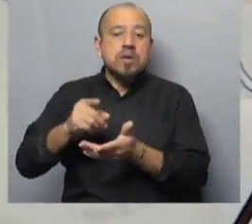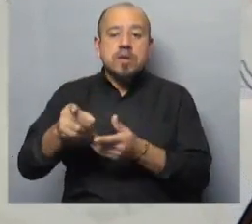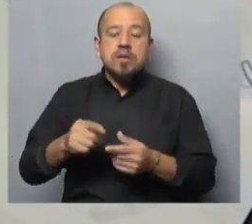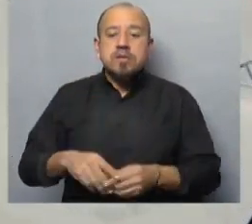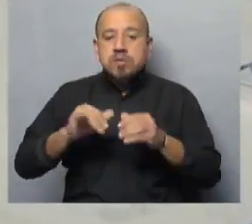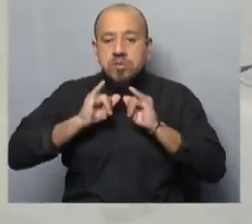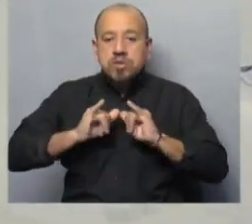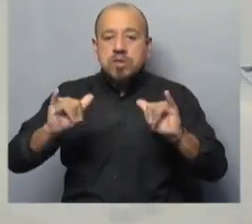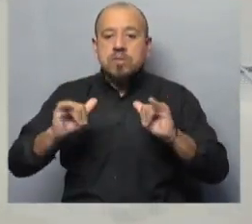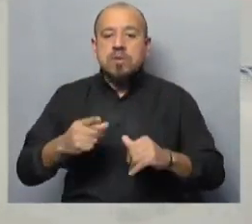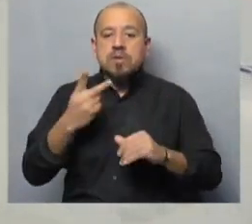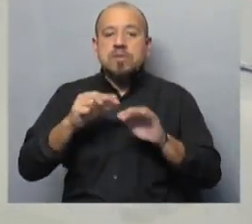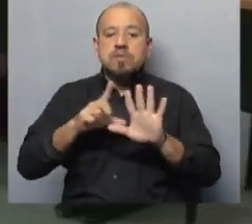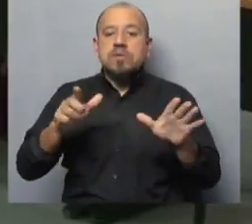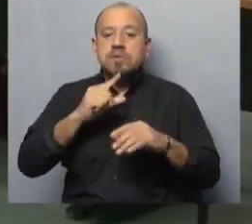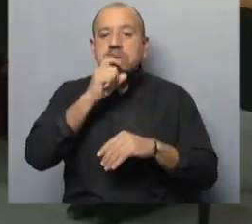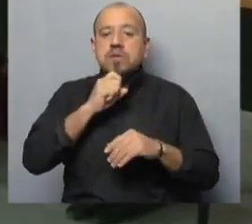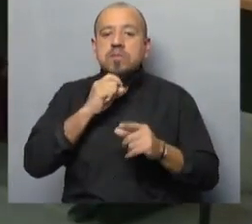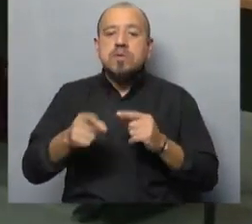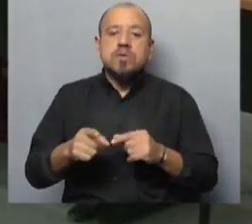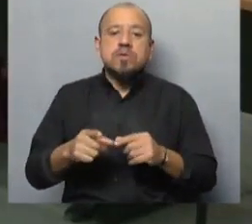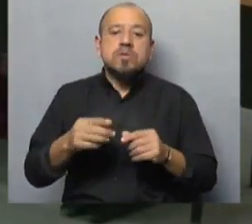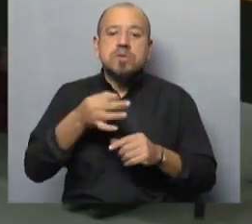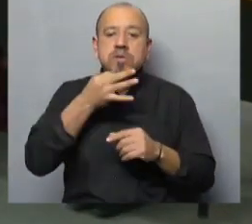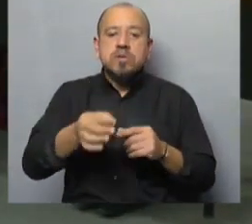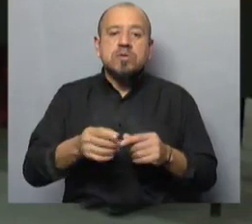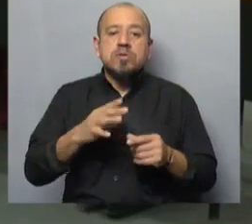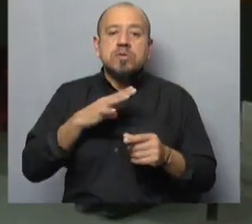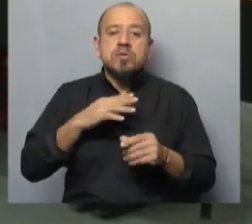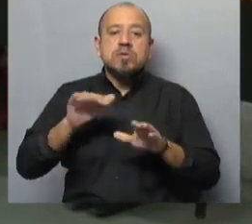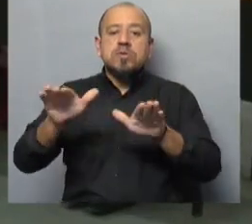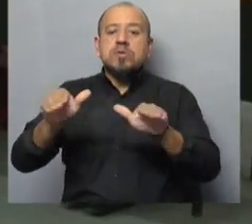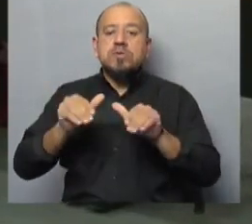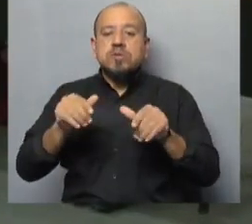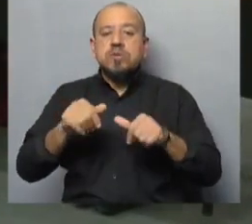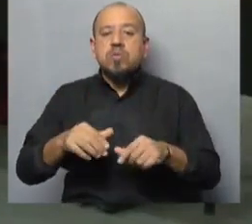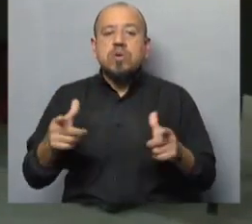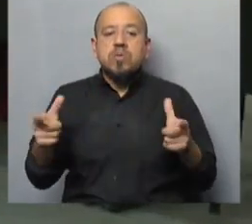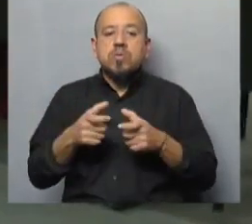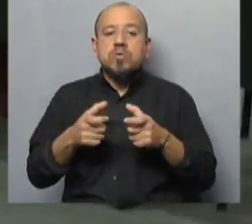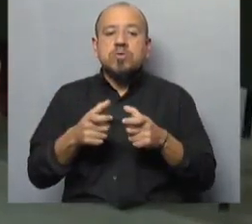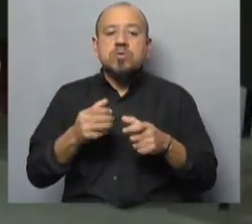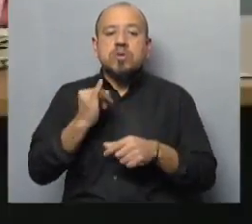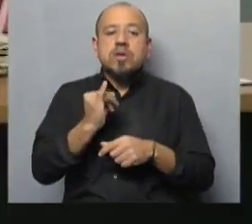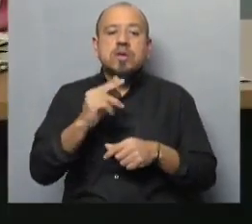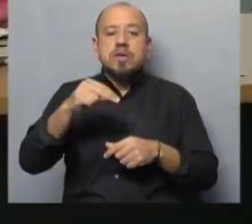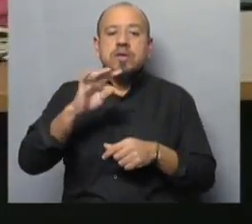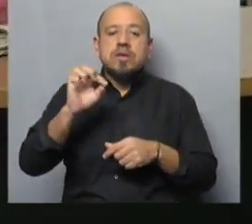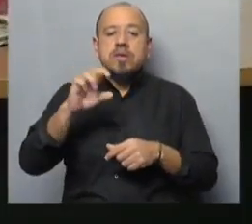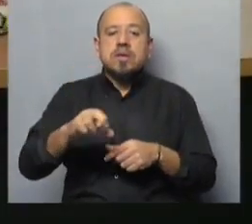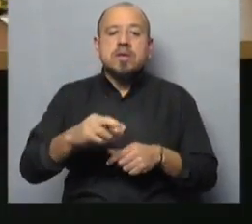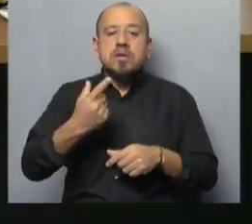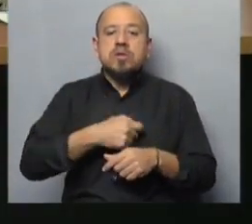por el referéndum 27 de marzo se anunciaron posibles convocatorias a una reunión de la inter sos y'all pero ninguna se